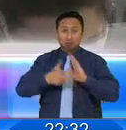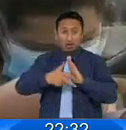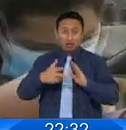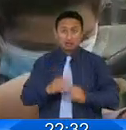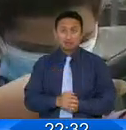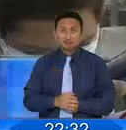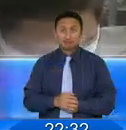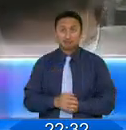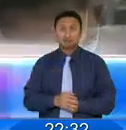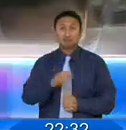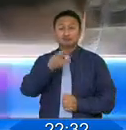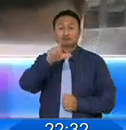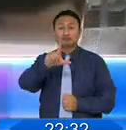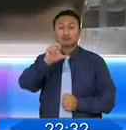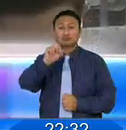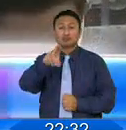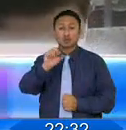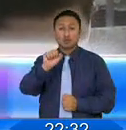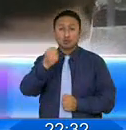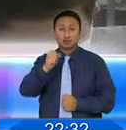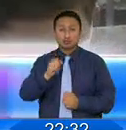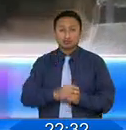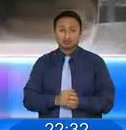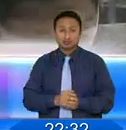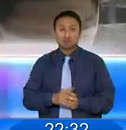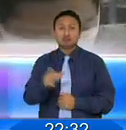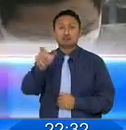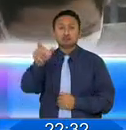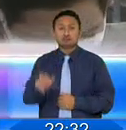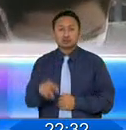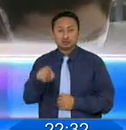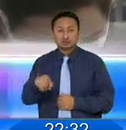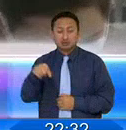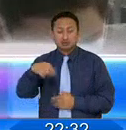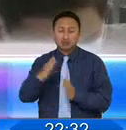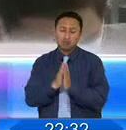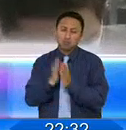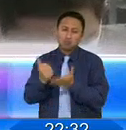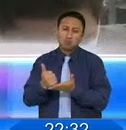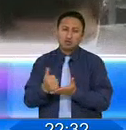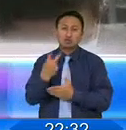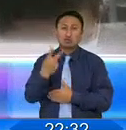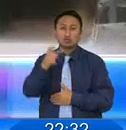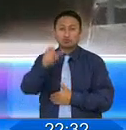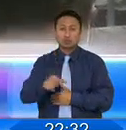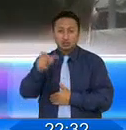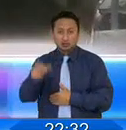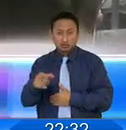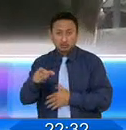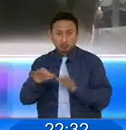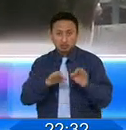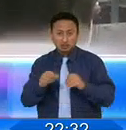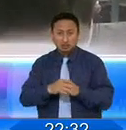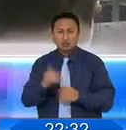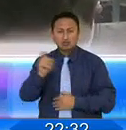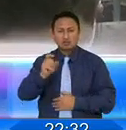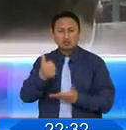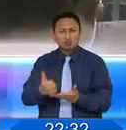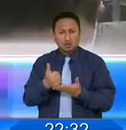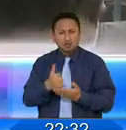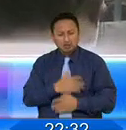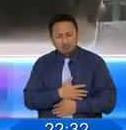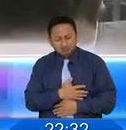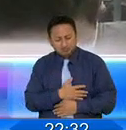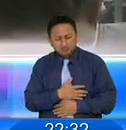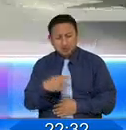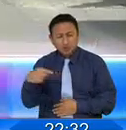Desde Lomas de Puengasí, un ciudadano que ha pedido la colaboración de dos personas, indicándole de que necesitaban que le trasladen a